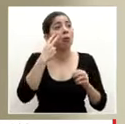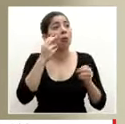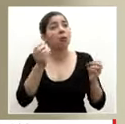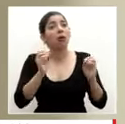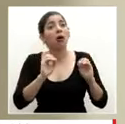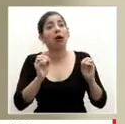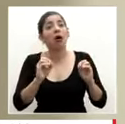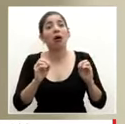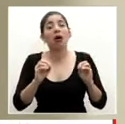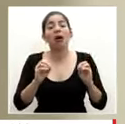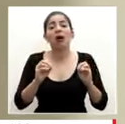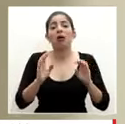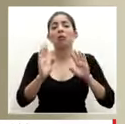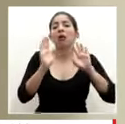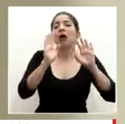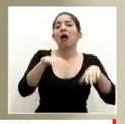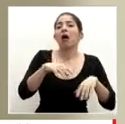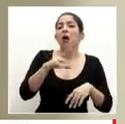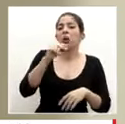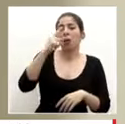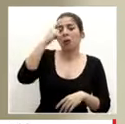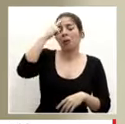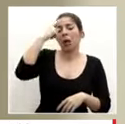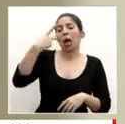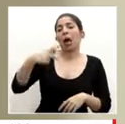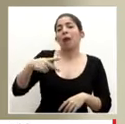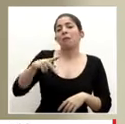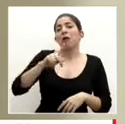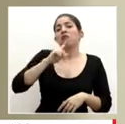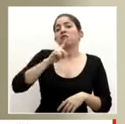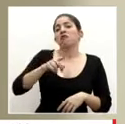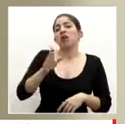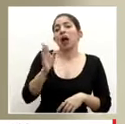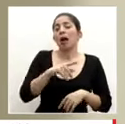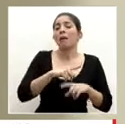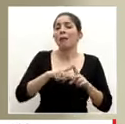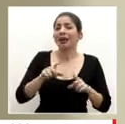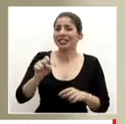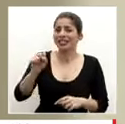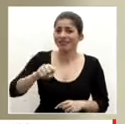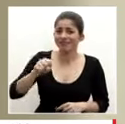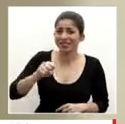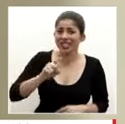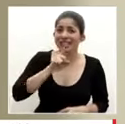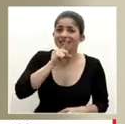no lo percibe como una amenaza real, pero sí es totalmente real.